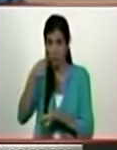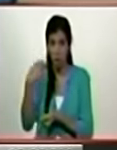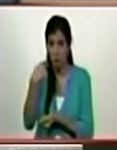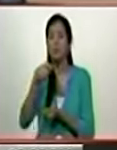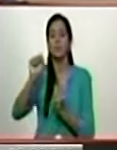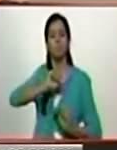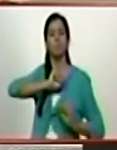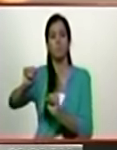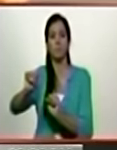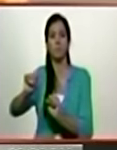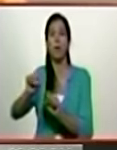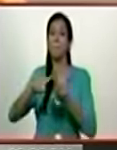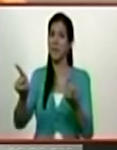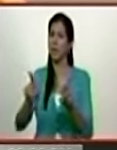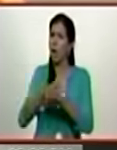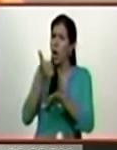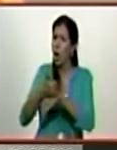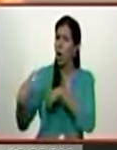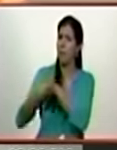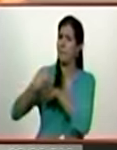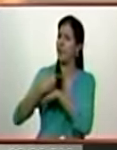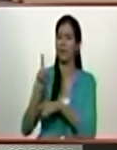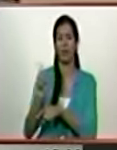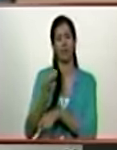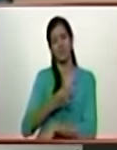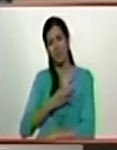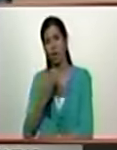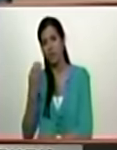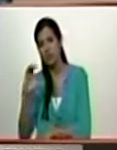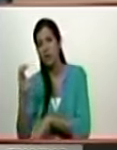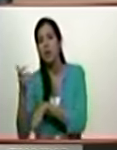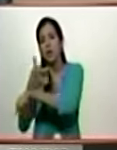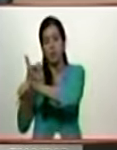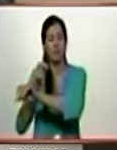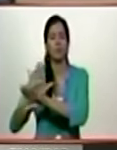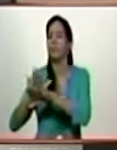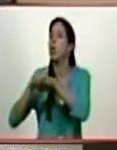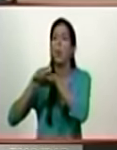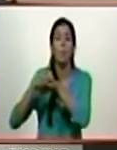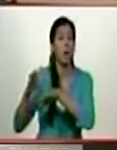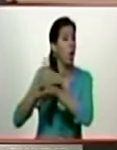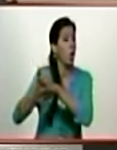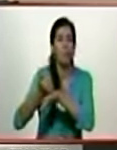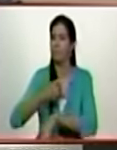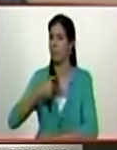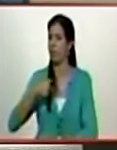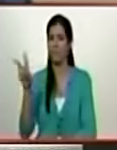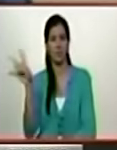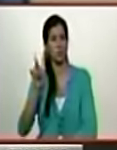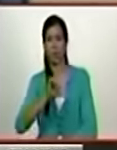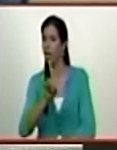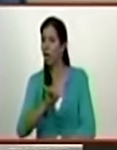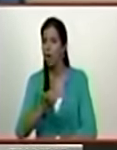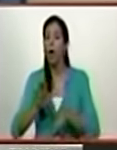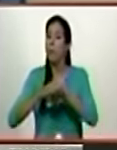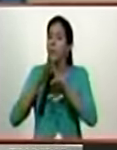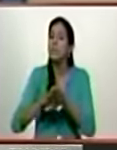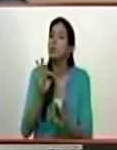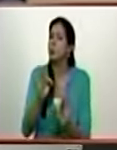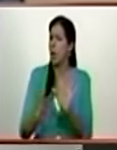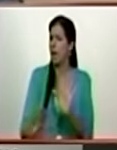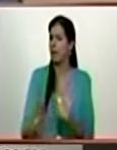Pero no nos estén echando la culpa, señores, el gobierno colombiano. No, no, no nos están echando la culpa, porque qué